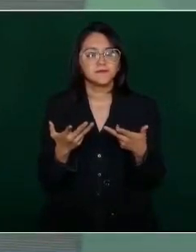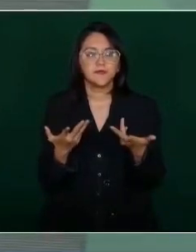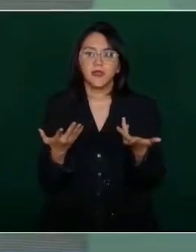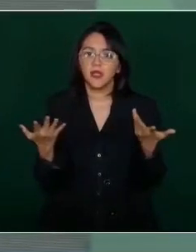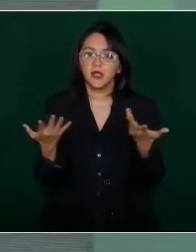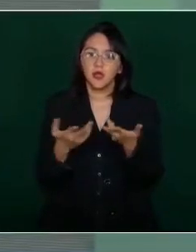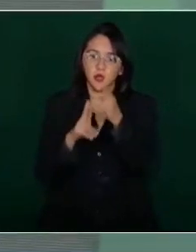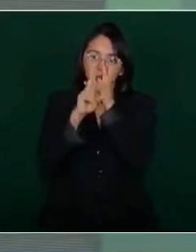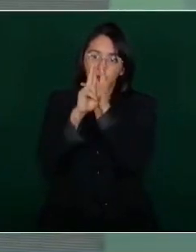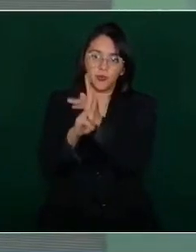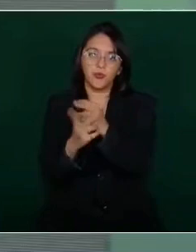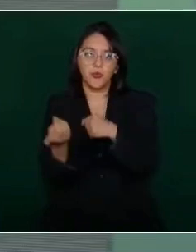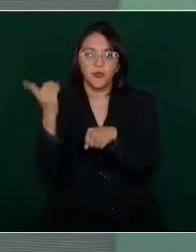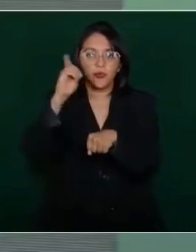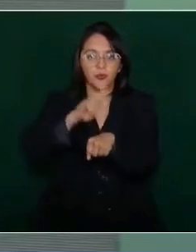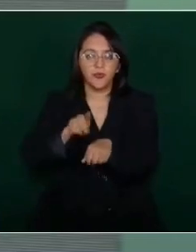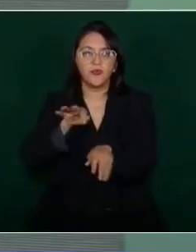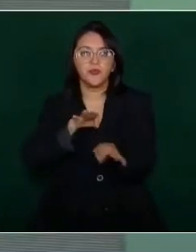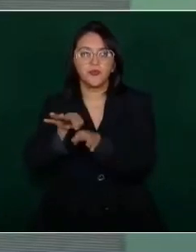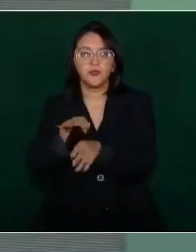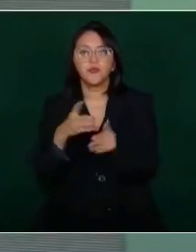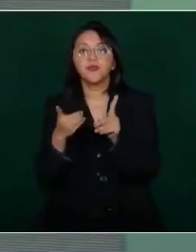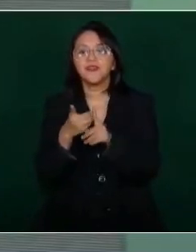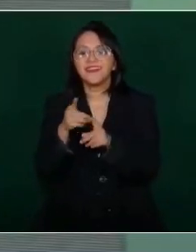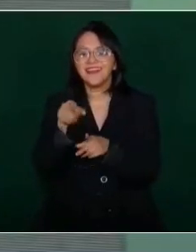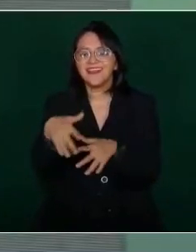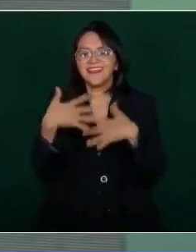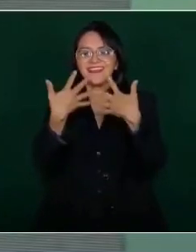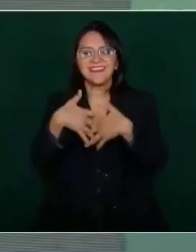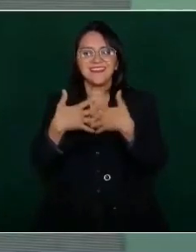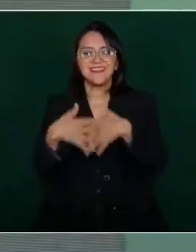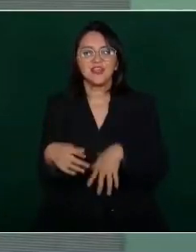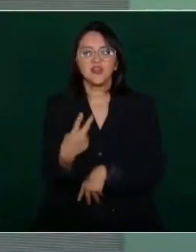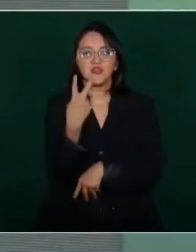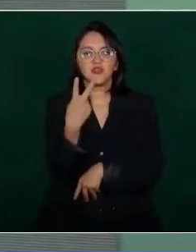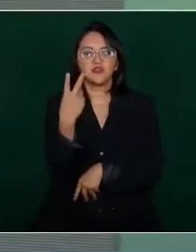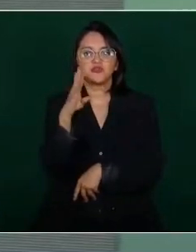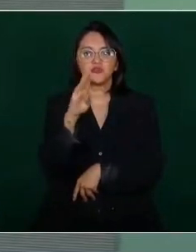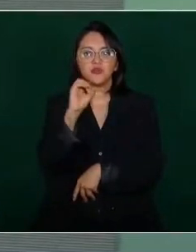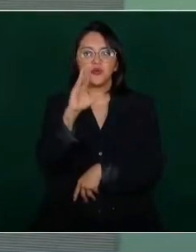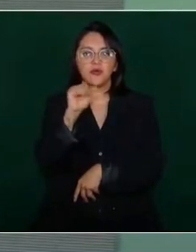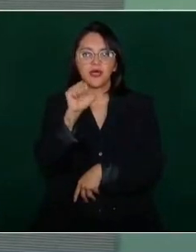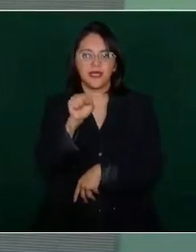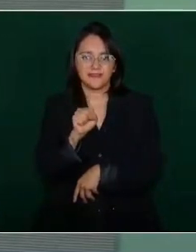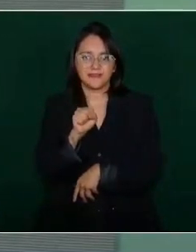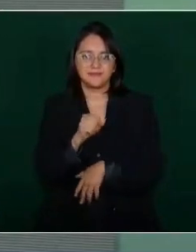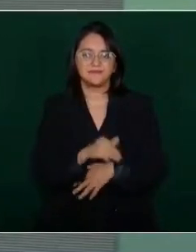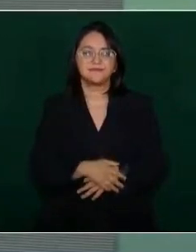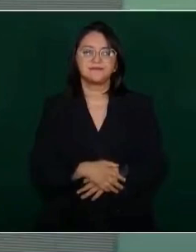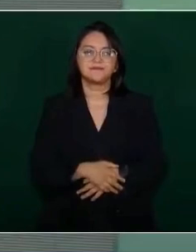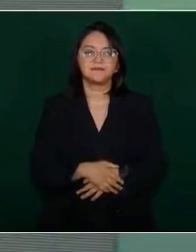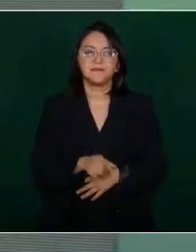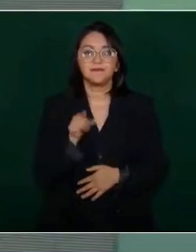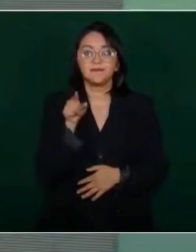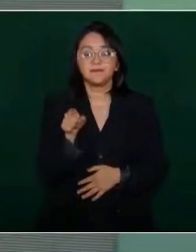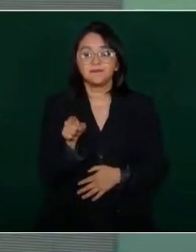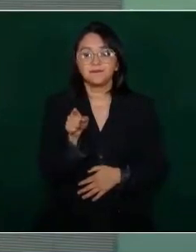conmemoración del Día del Trabajo en la refinería de Dos Bocas. Y no solo